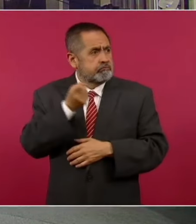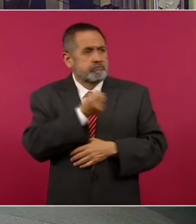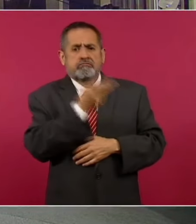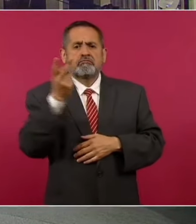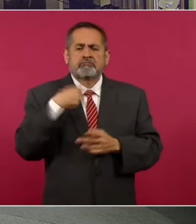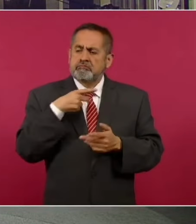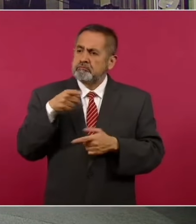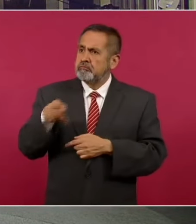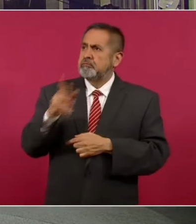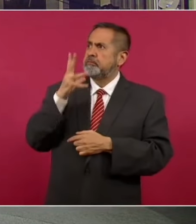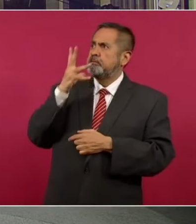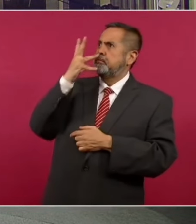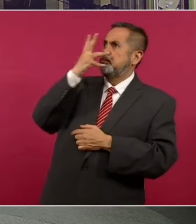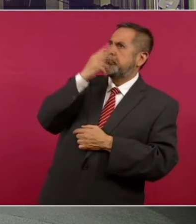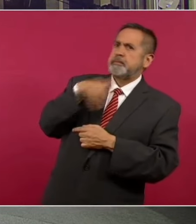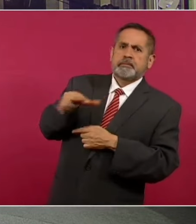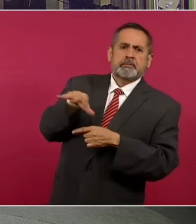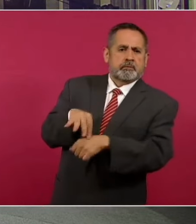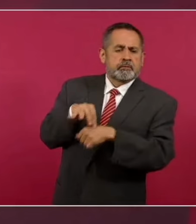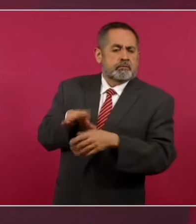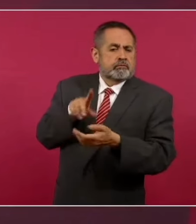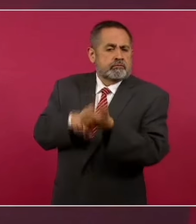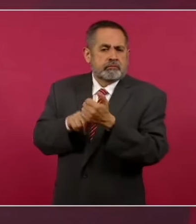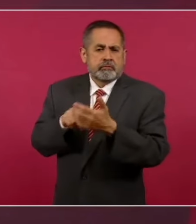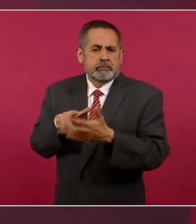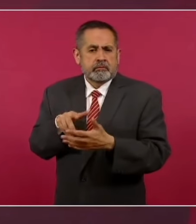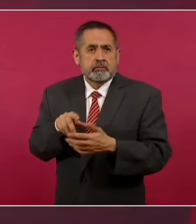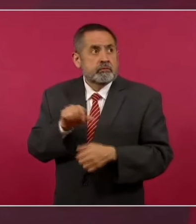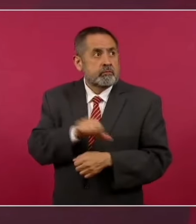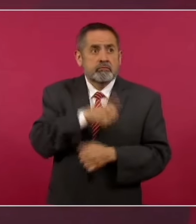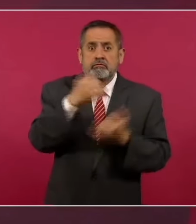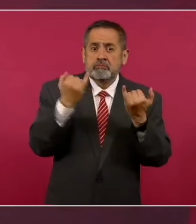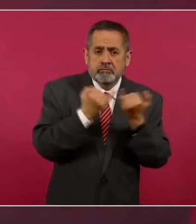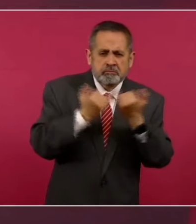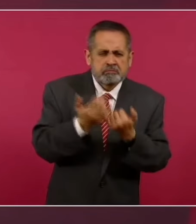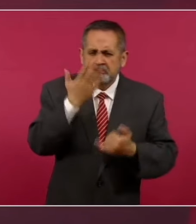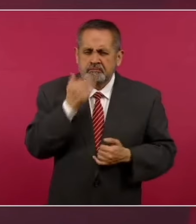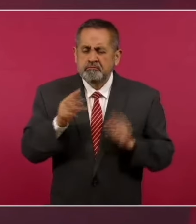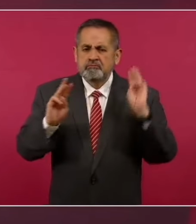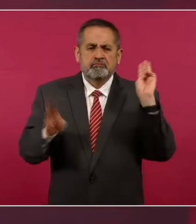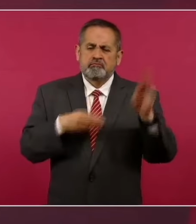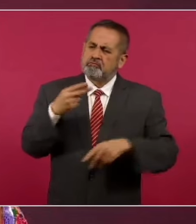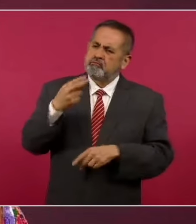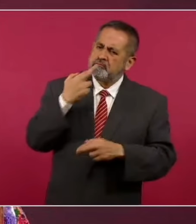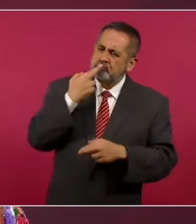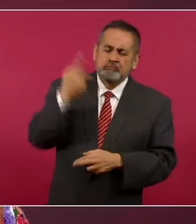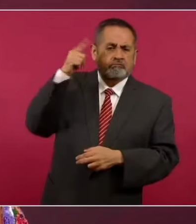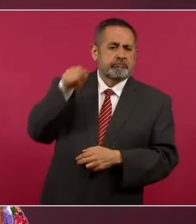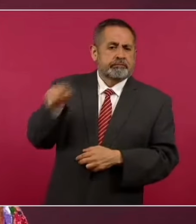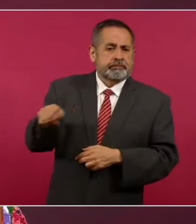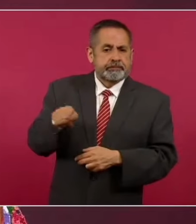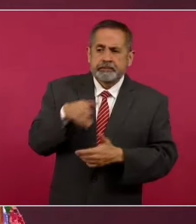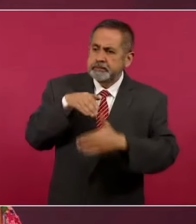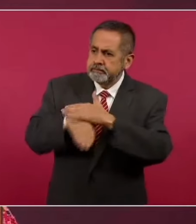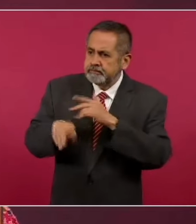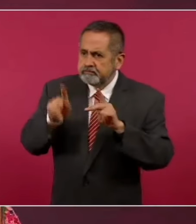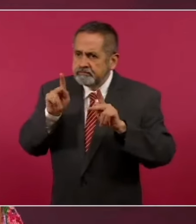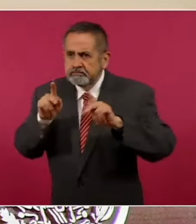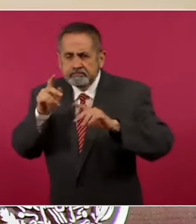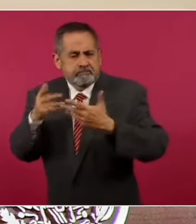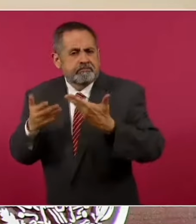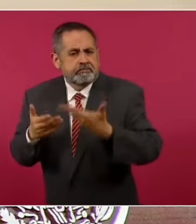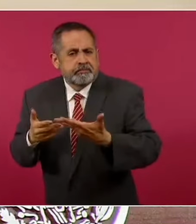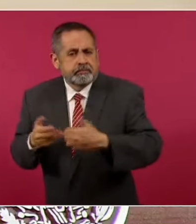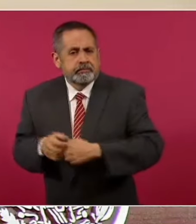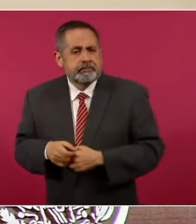todos la belleza natural de esta región que es inigualable en el mundo, porque los gobiernos de los hombres nos